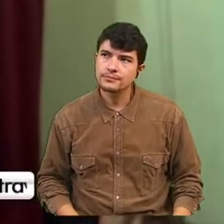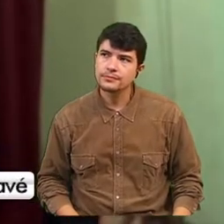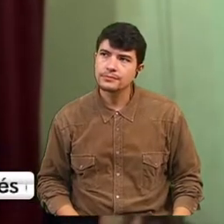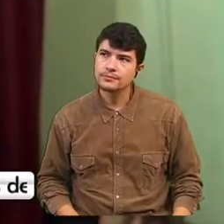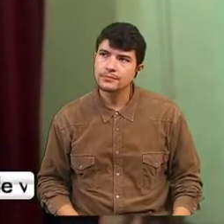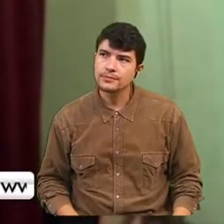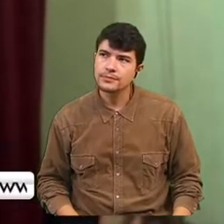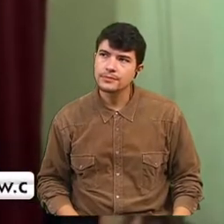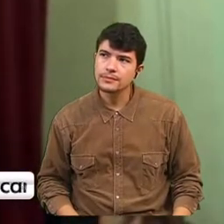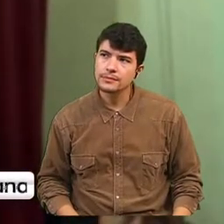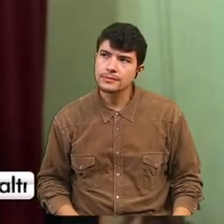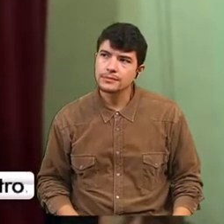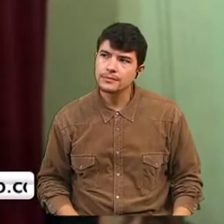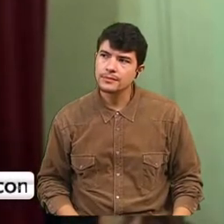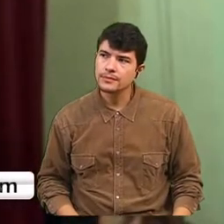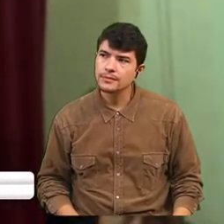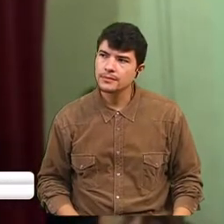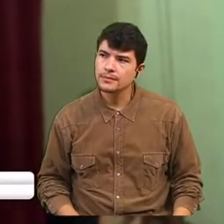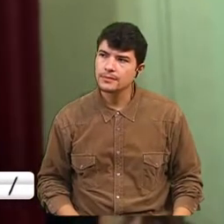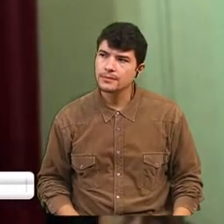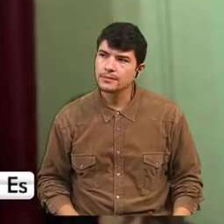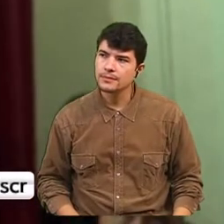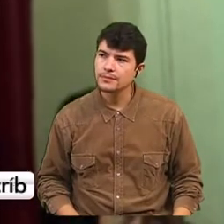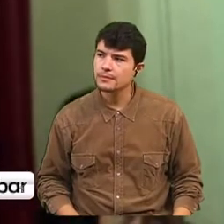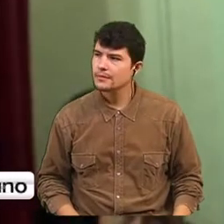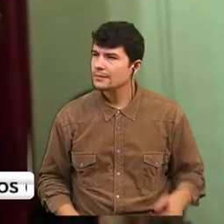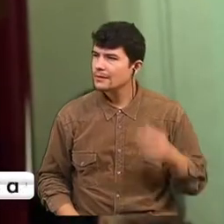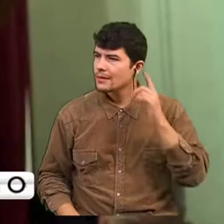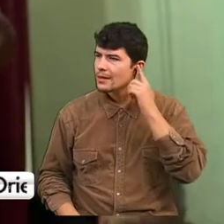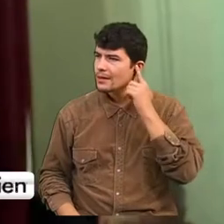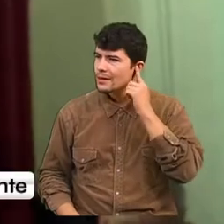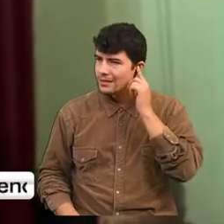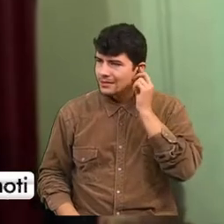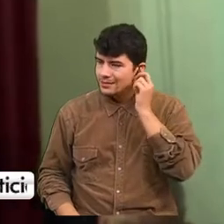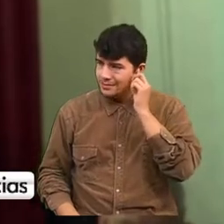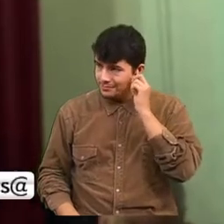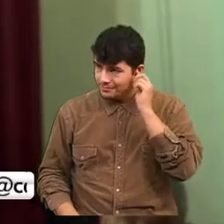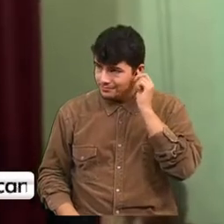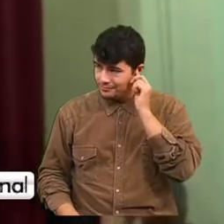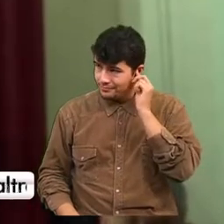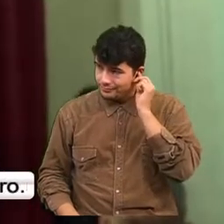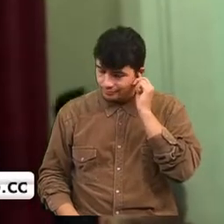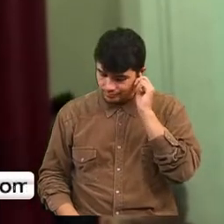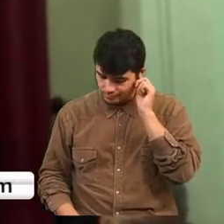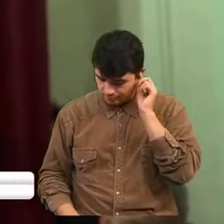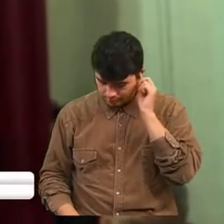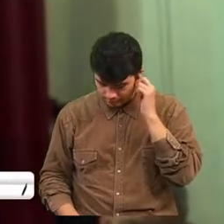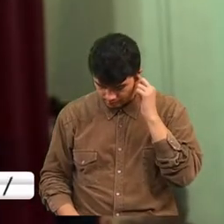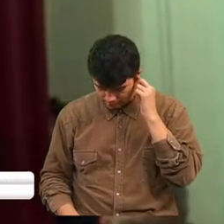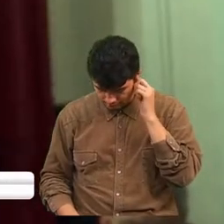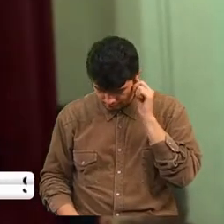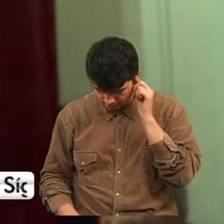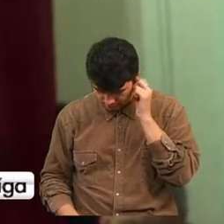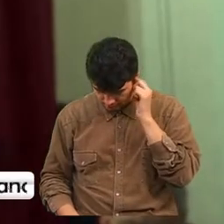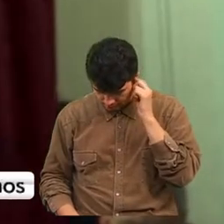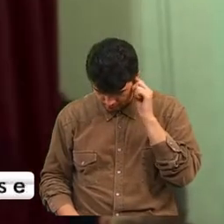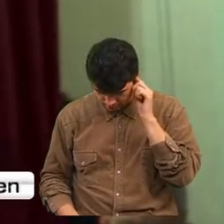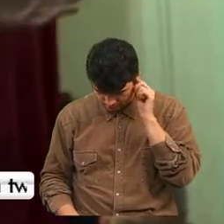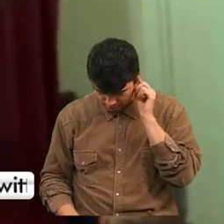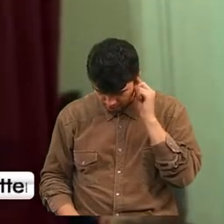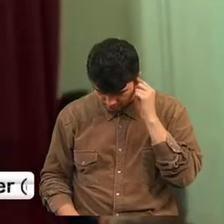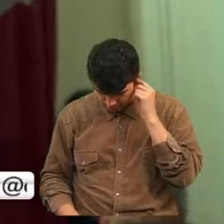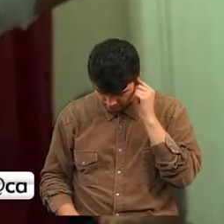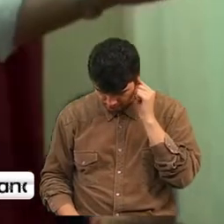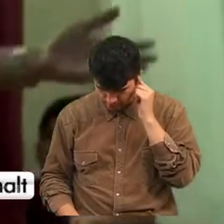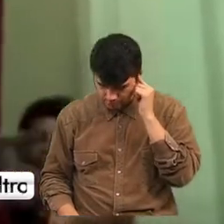excelente general como es el general Giraldo, como es el general Carvajal, comandante de la segunda, de la quinta brigada de la segunda división.